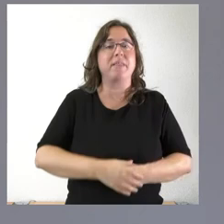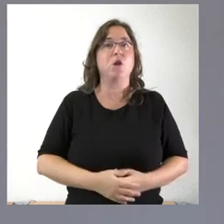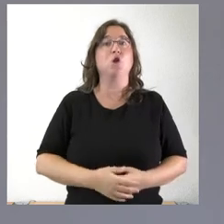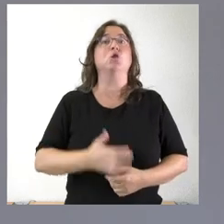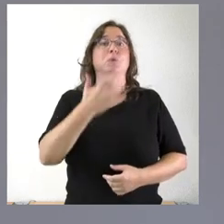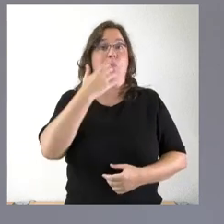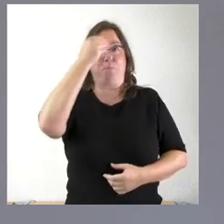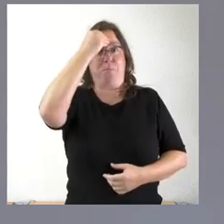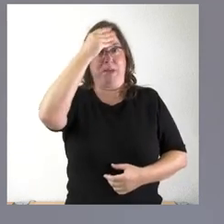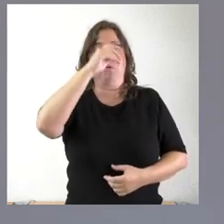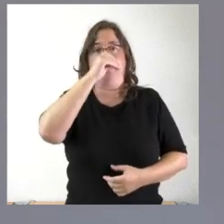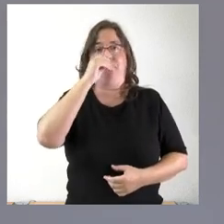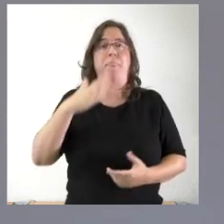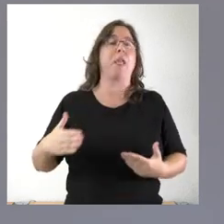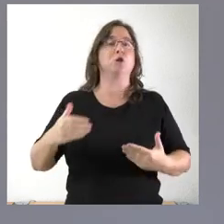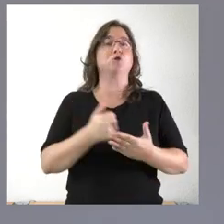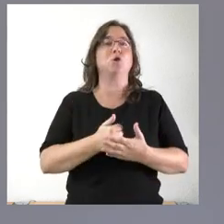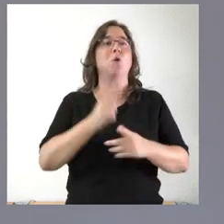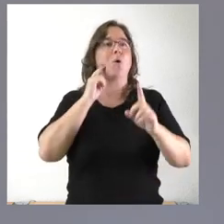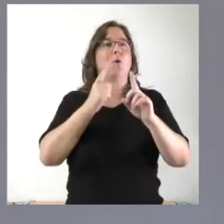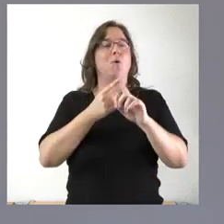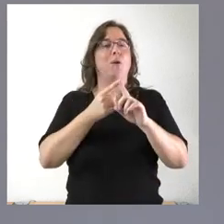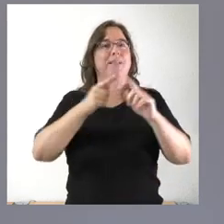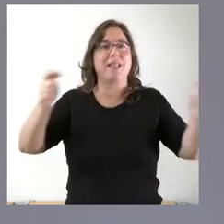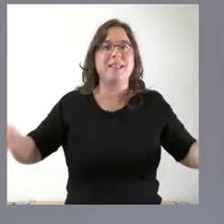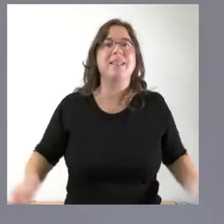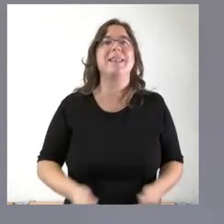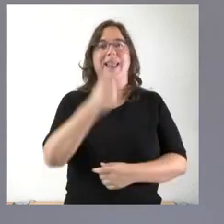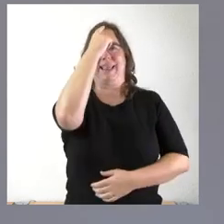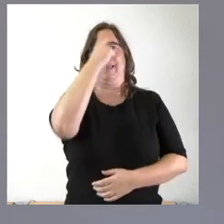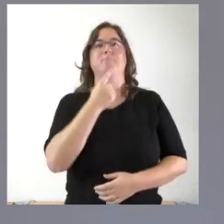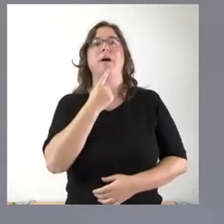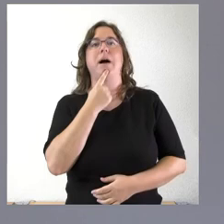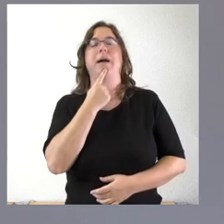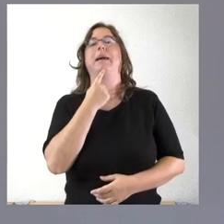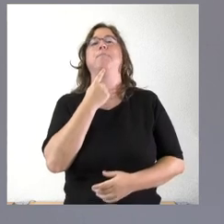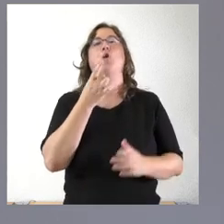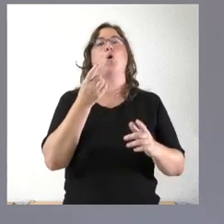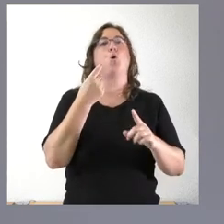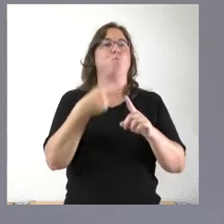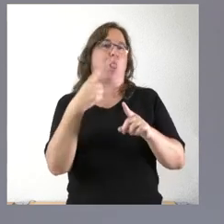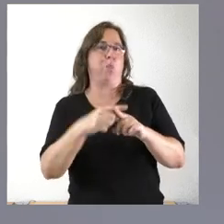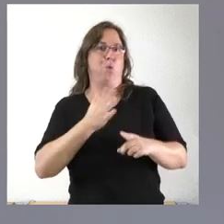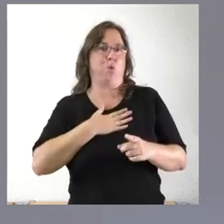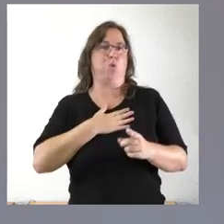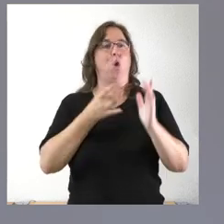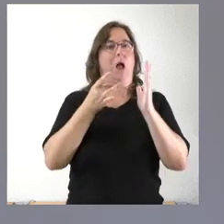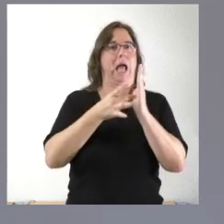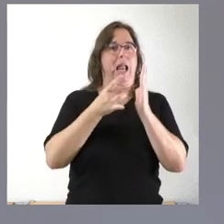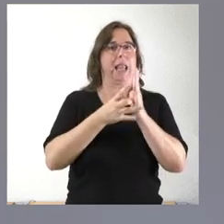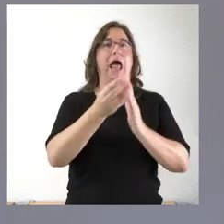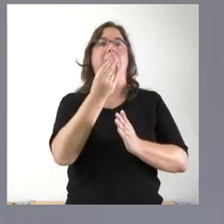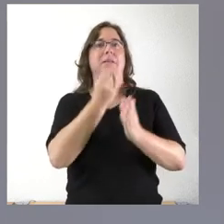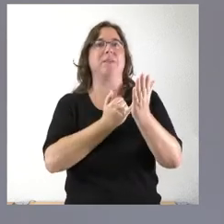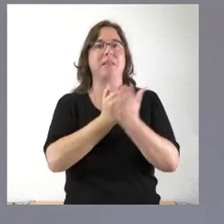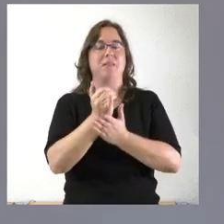sea promocionar la imagen de Castilla y León, de sus productos, de su calidad, de su industria agroalimentaria, eso es